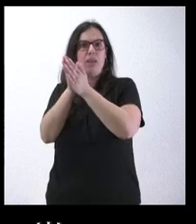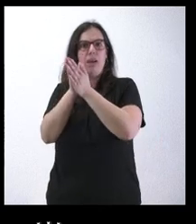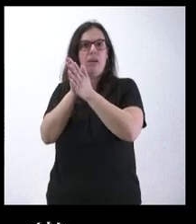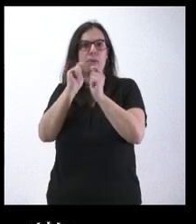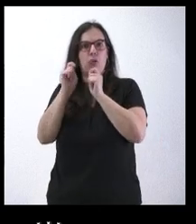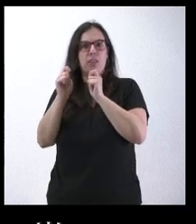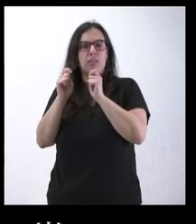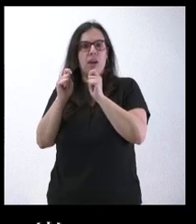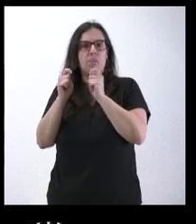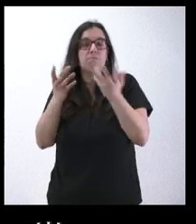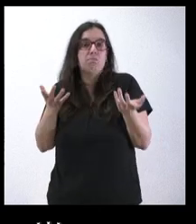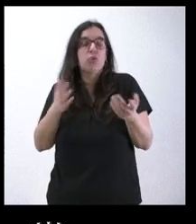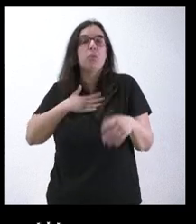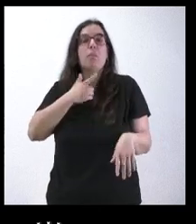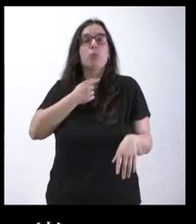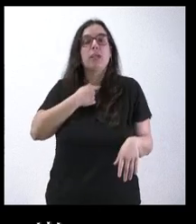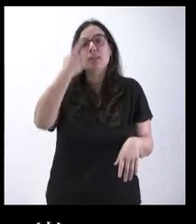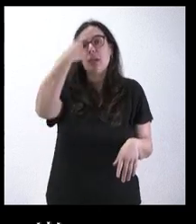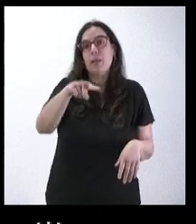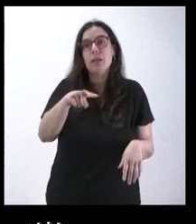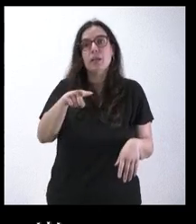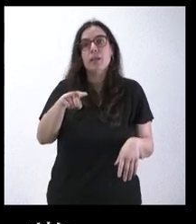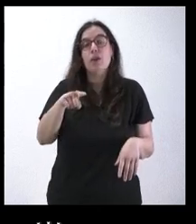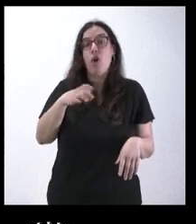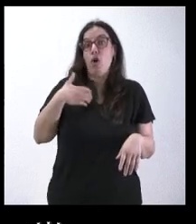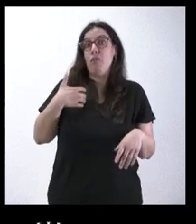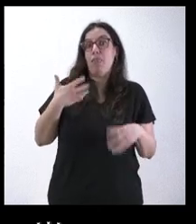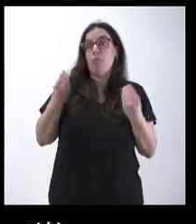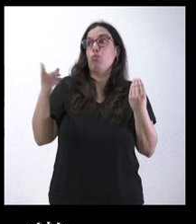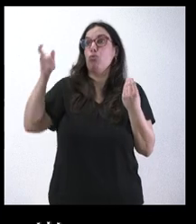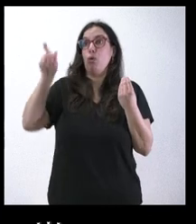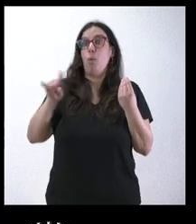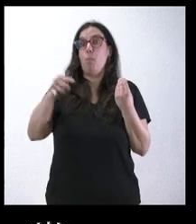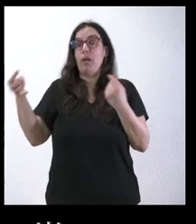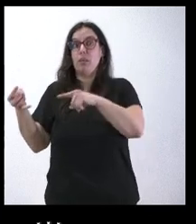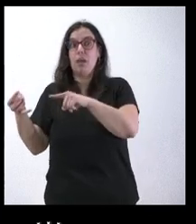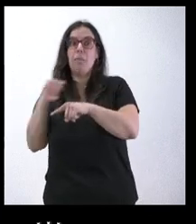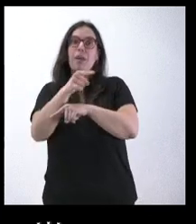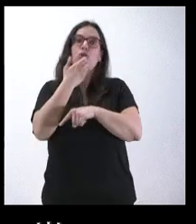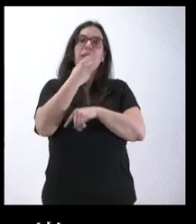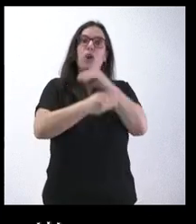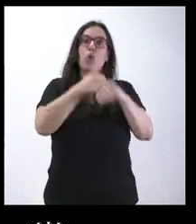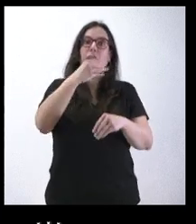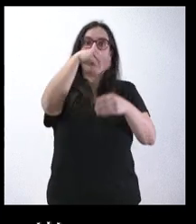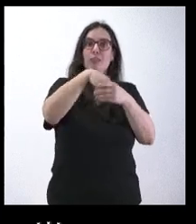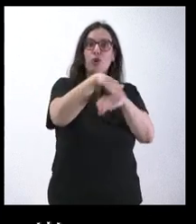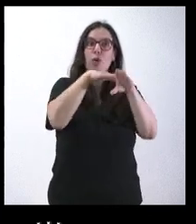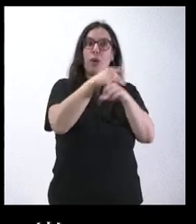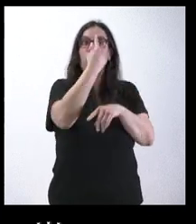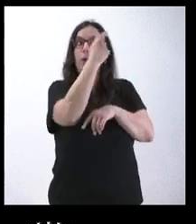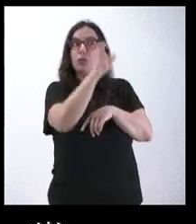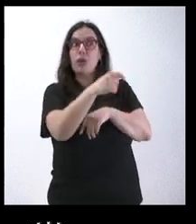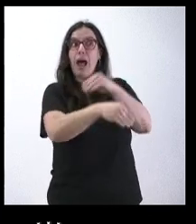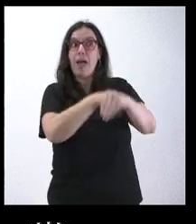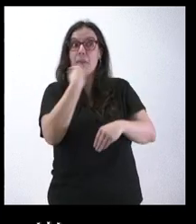eh Me gustaría saber por qué les ofende tanto cuando lo hace puente y menos cuando lo hacen miembros de su propio de su